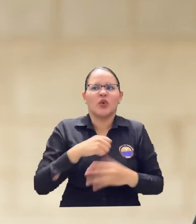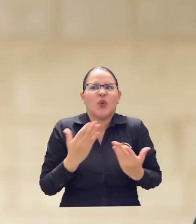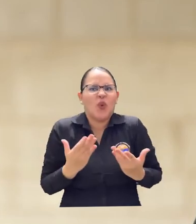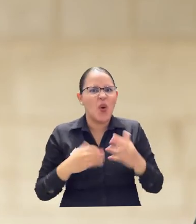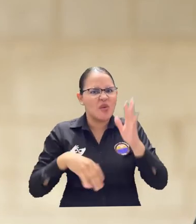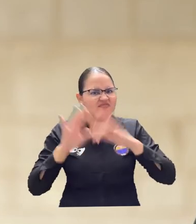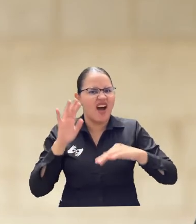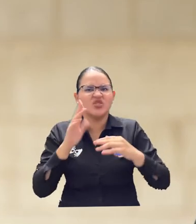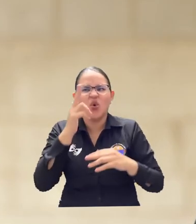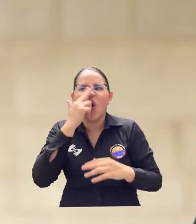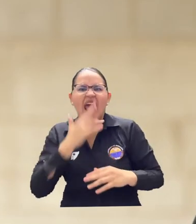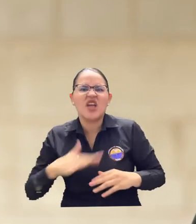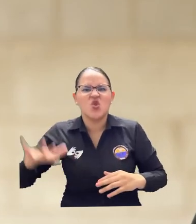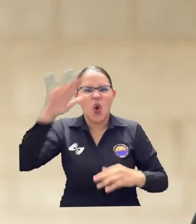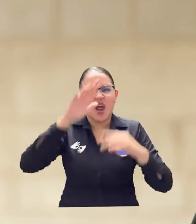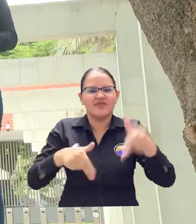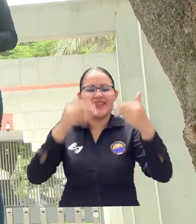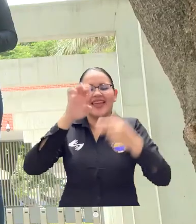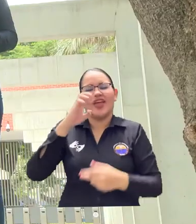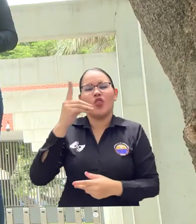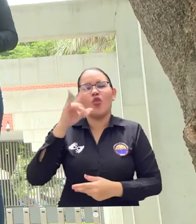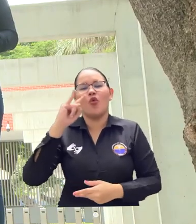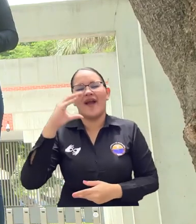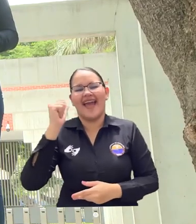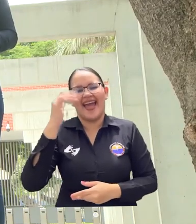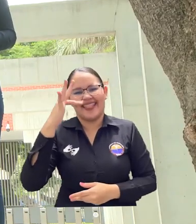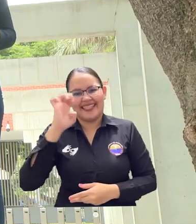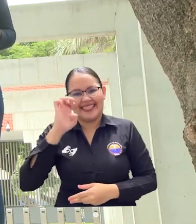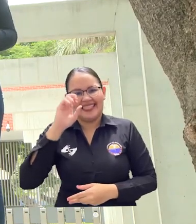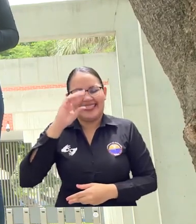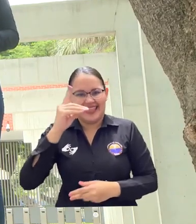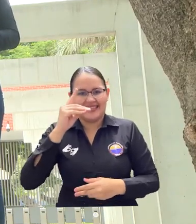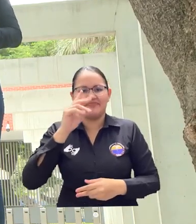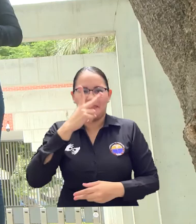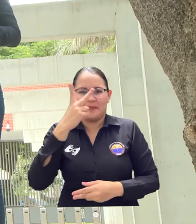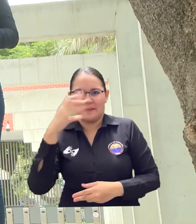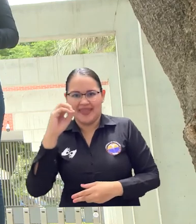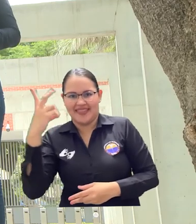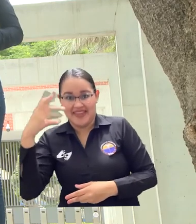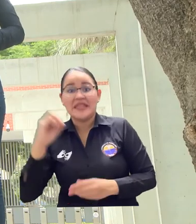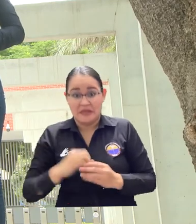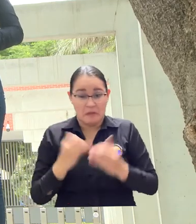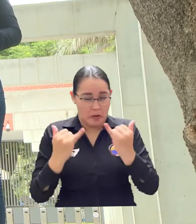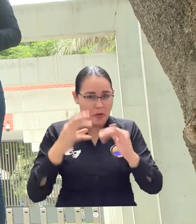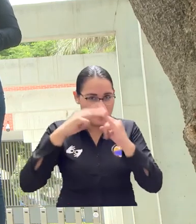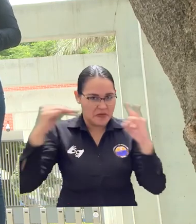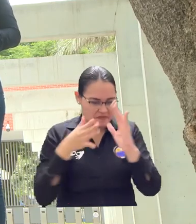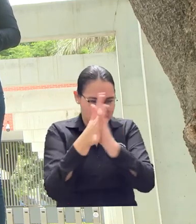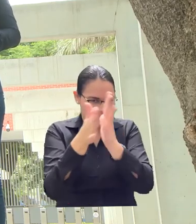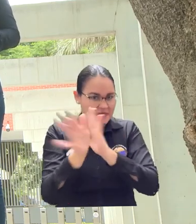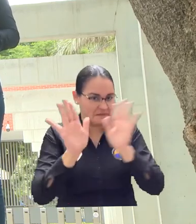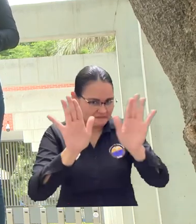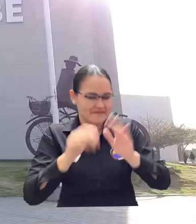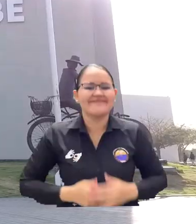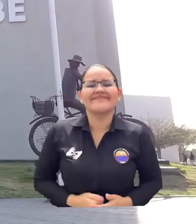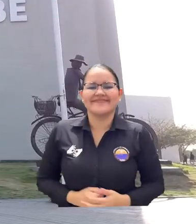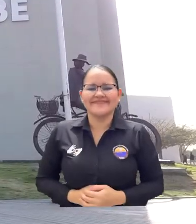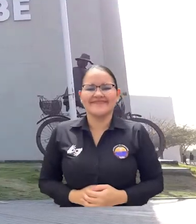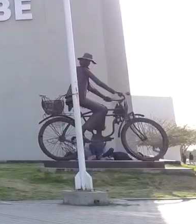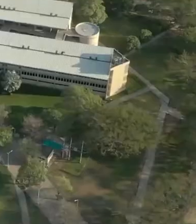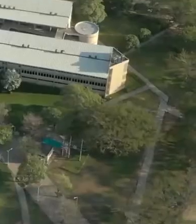Salazar en el panel nacional Educated 2020. Ya regresamos con más sobre UNI Magdalena en el Campus TV.